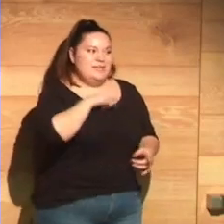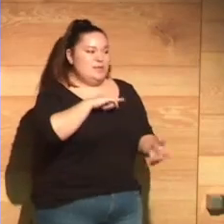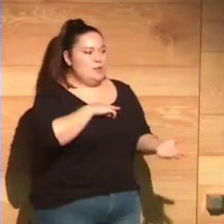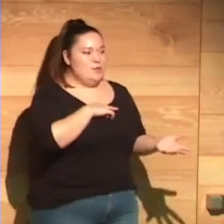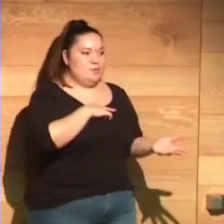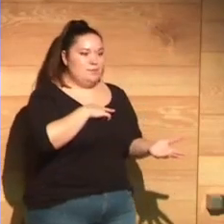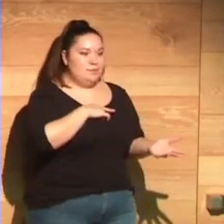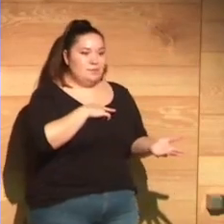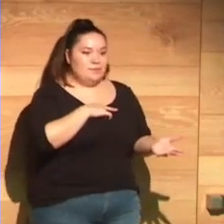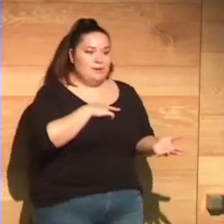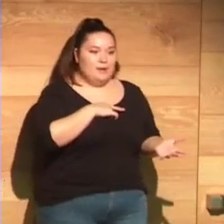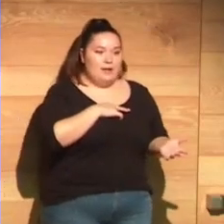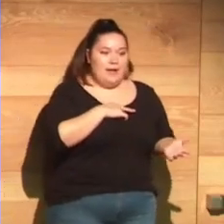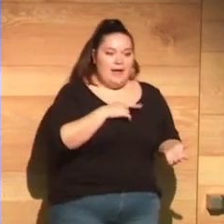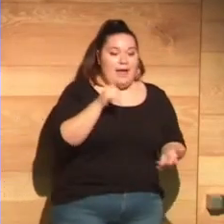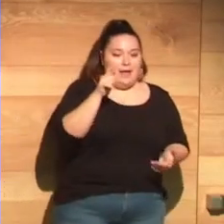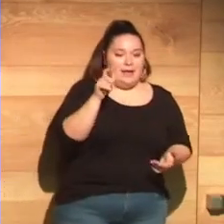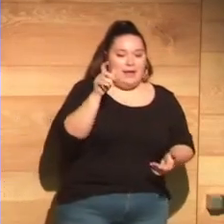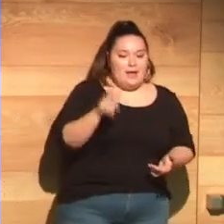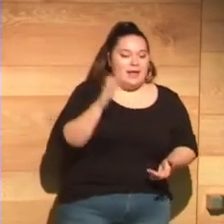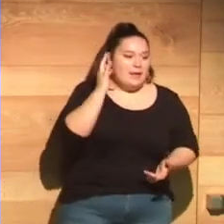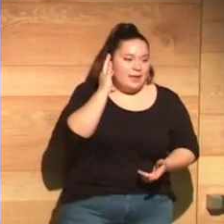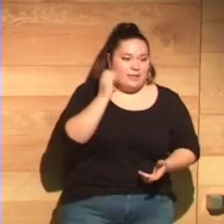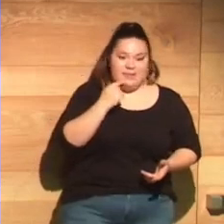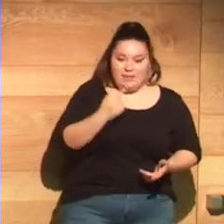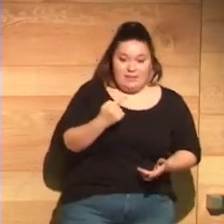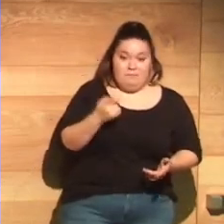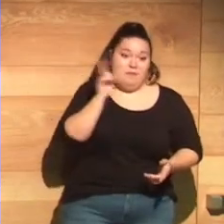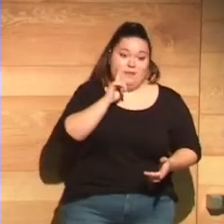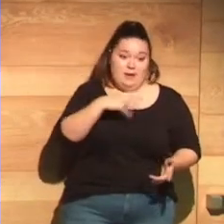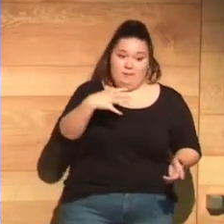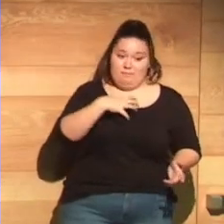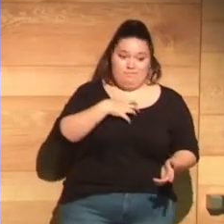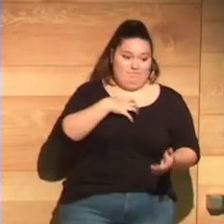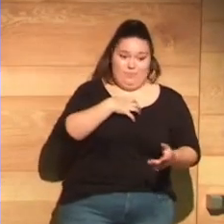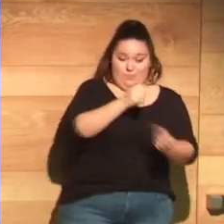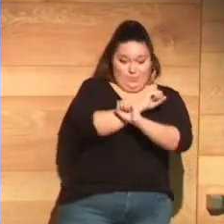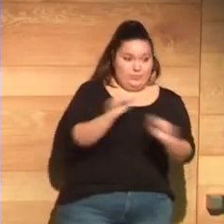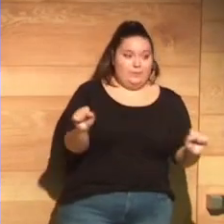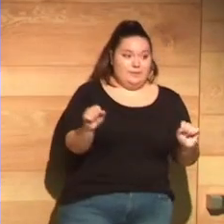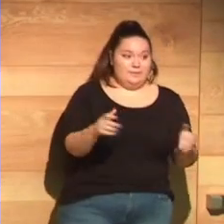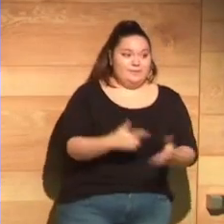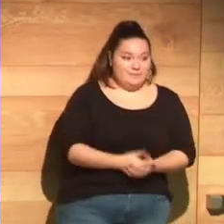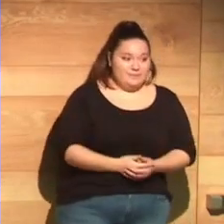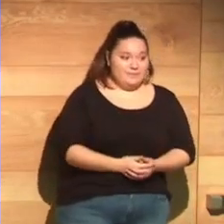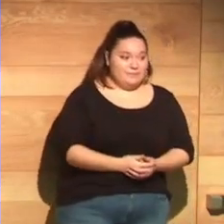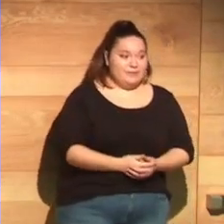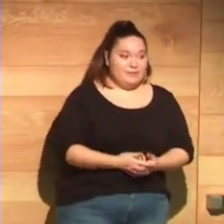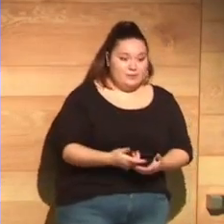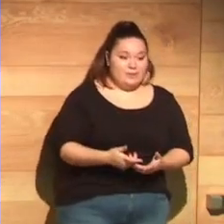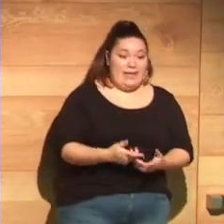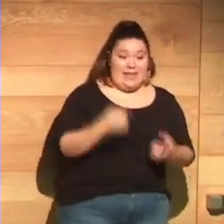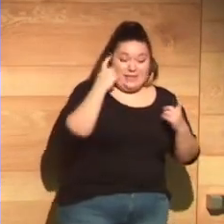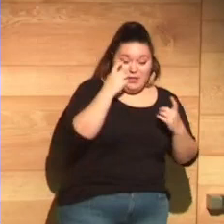con cosas que ella dijo realmente, y es que la sensación que te queda es que te lo está contando ella y que no puede ser